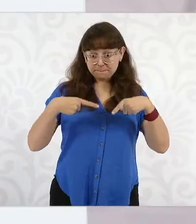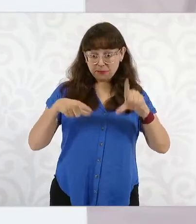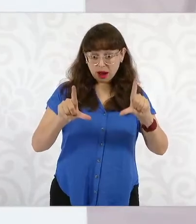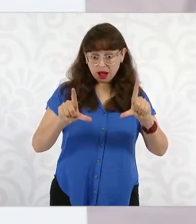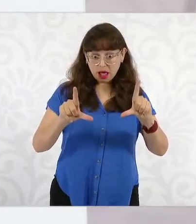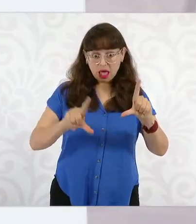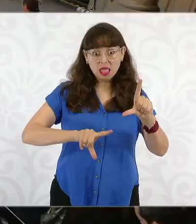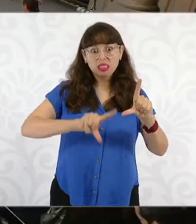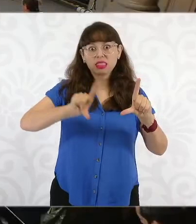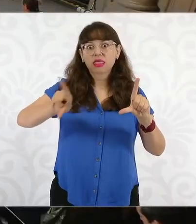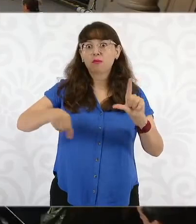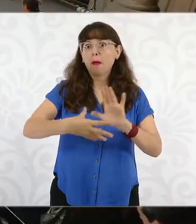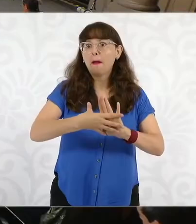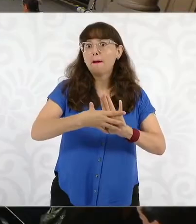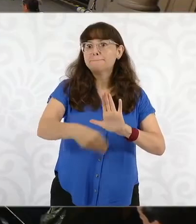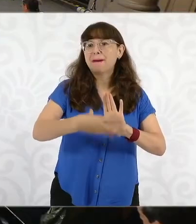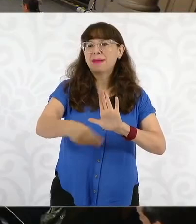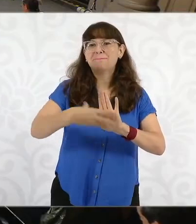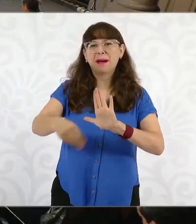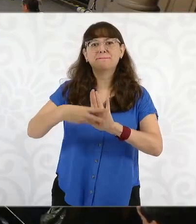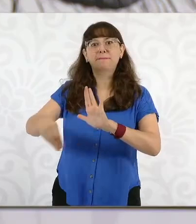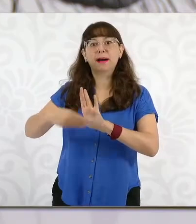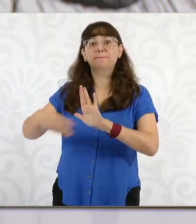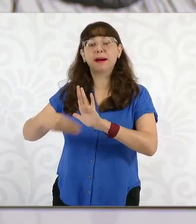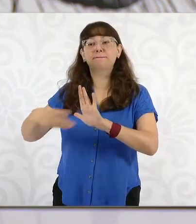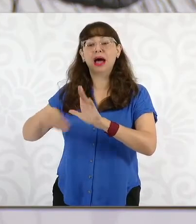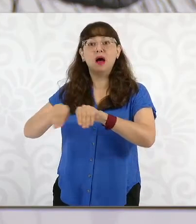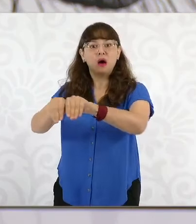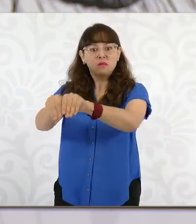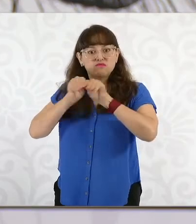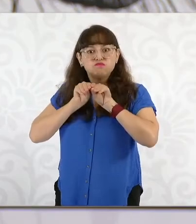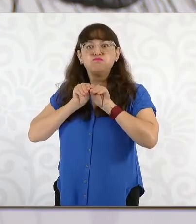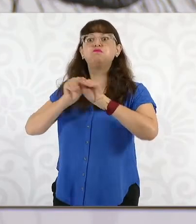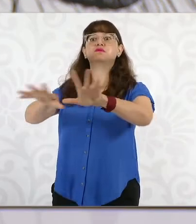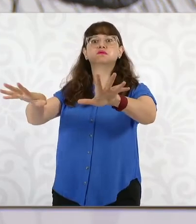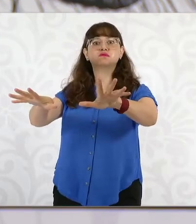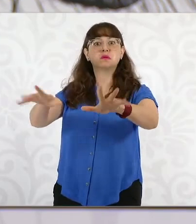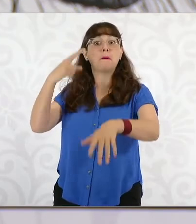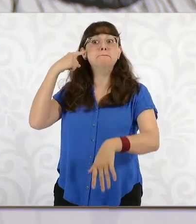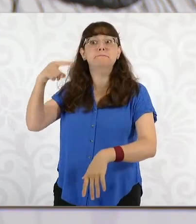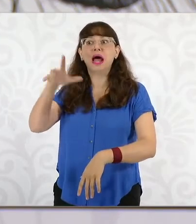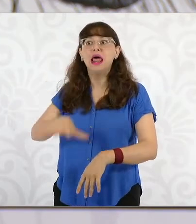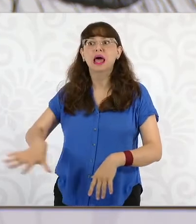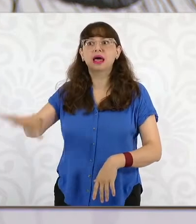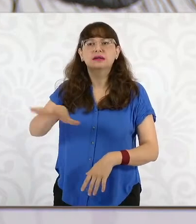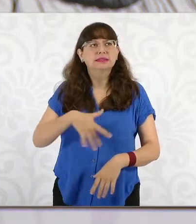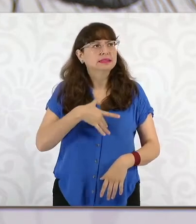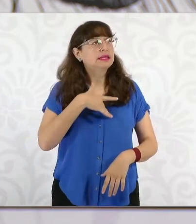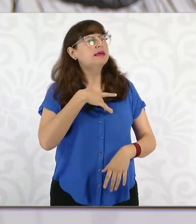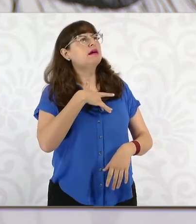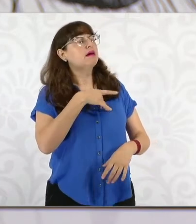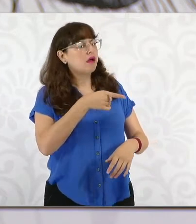red completa que se usa para amplificarlo. Y con la